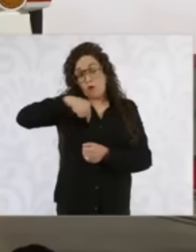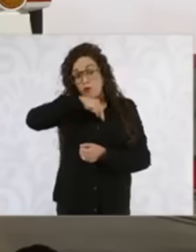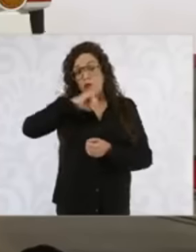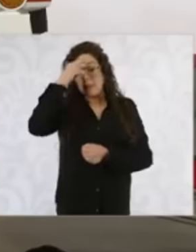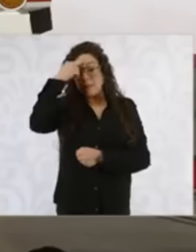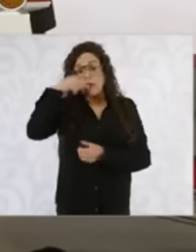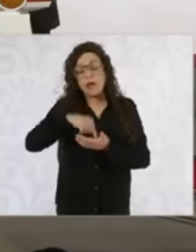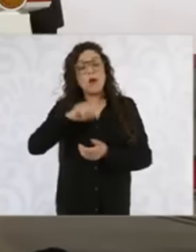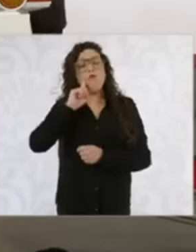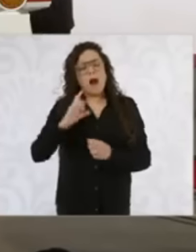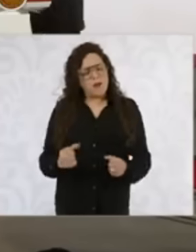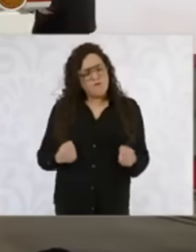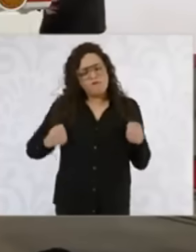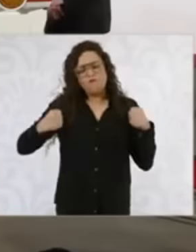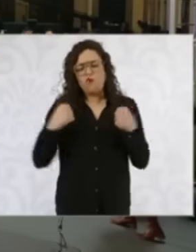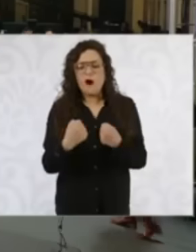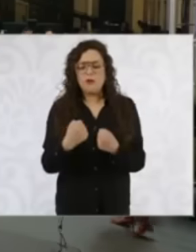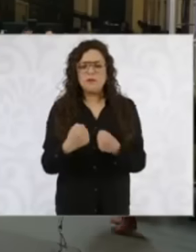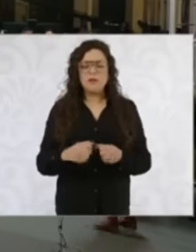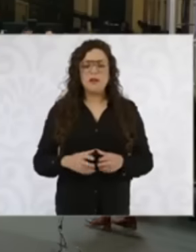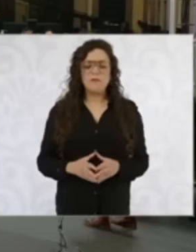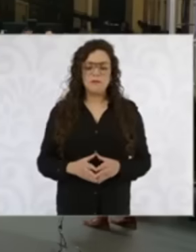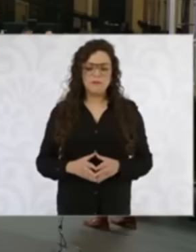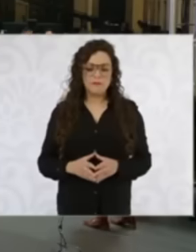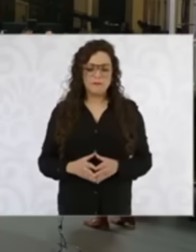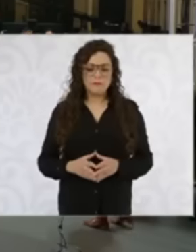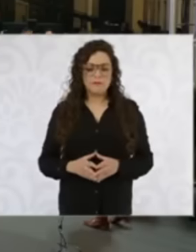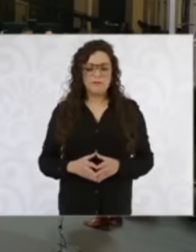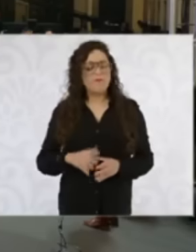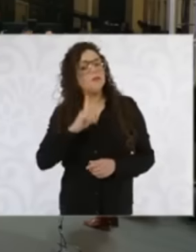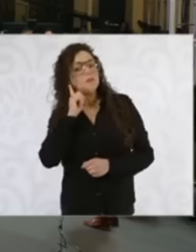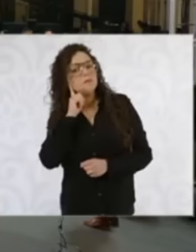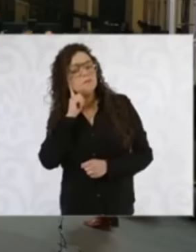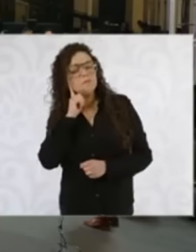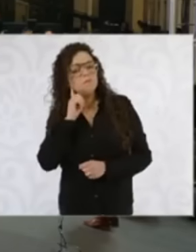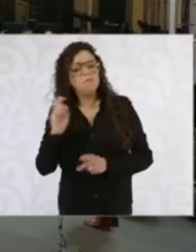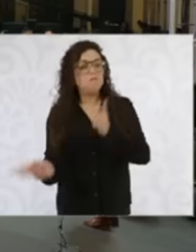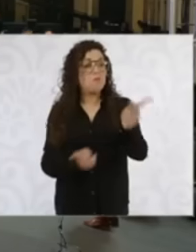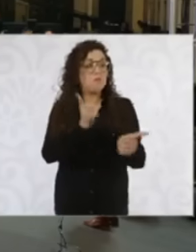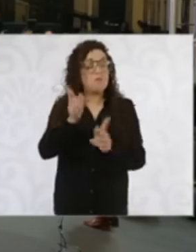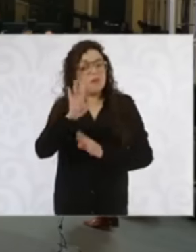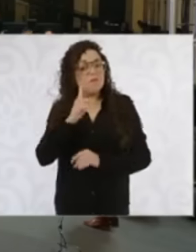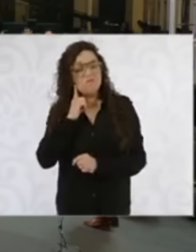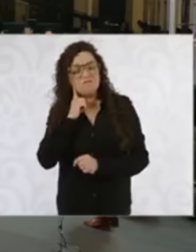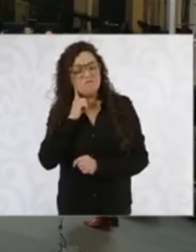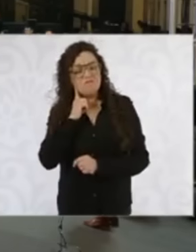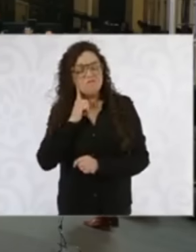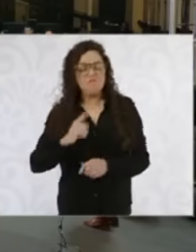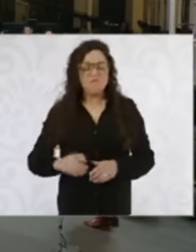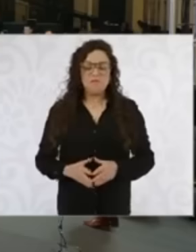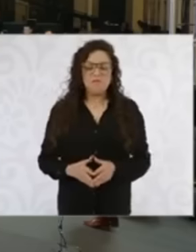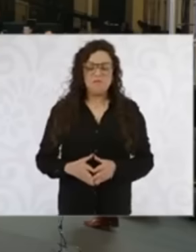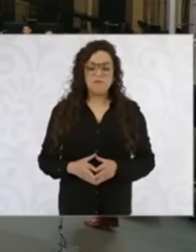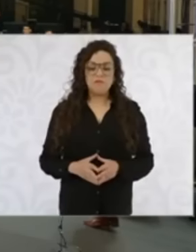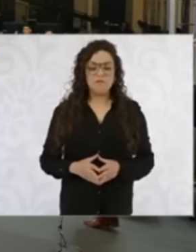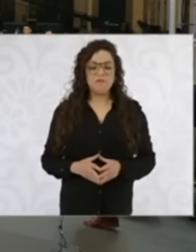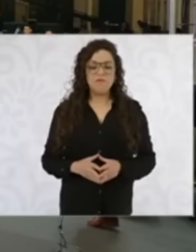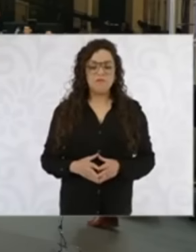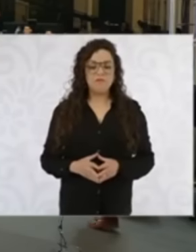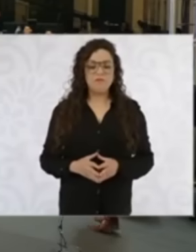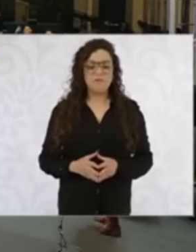país. O sea, en vez de estar haciendo planteamientos positivos, su objetivo es que le vaya